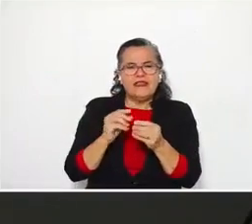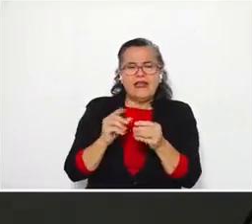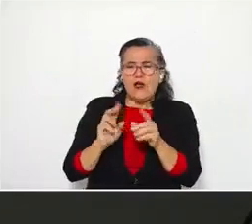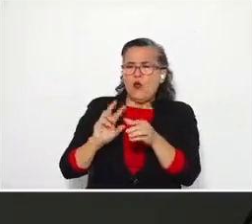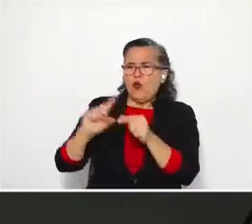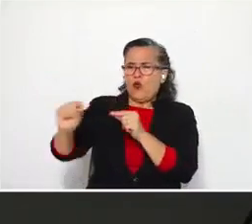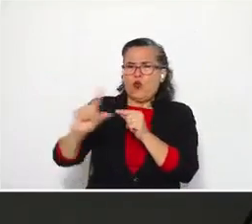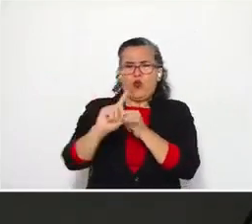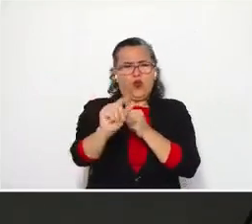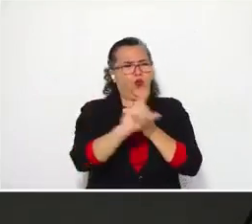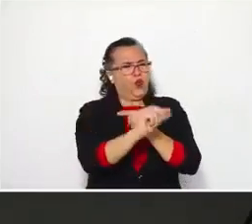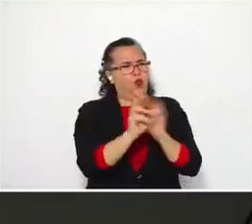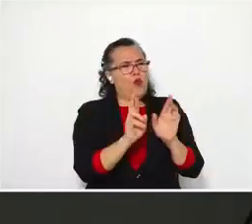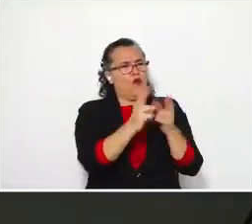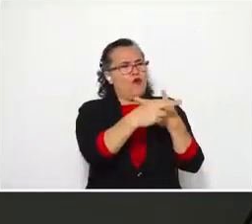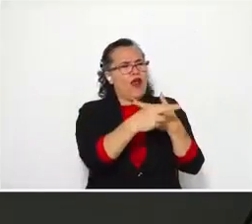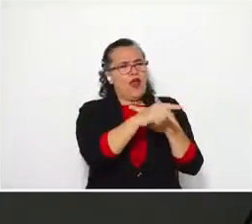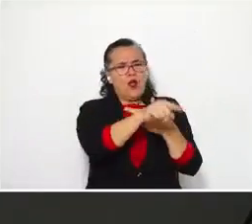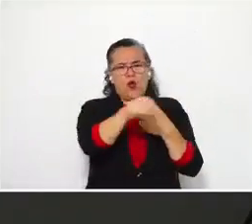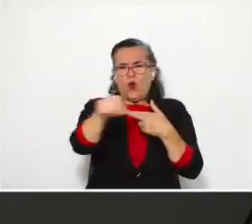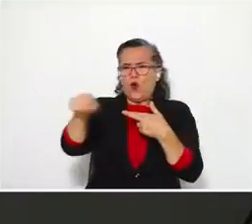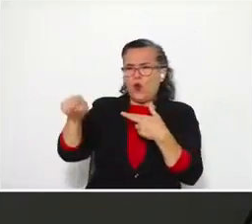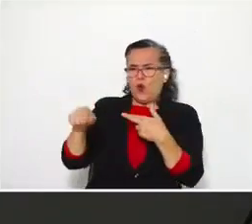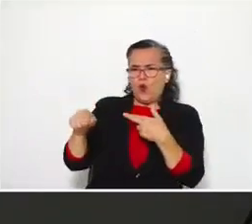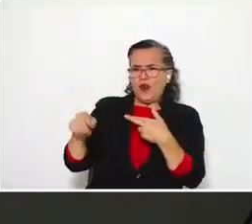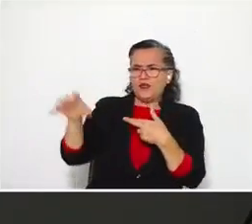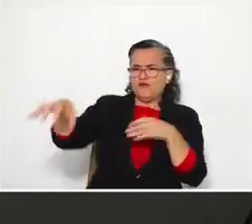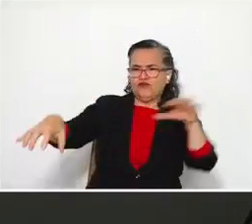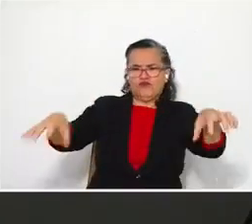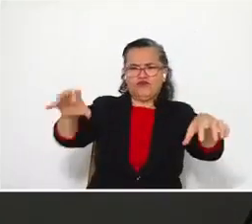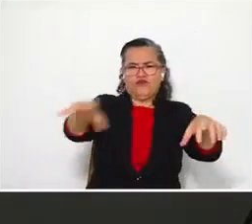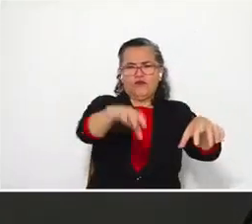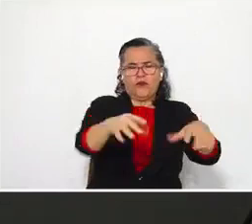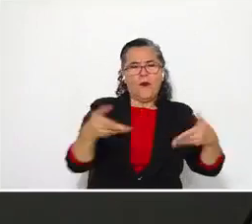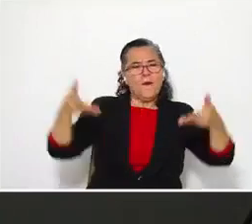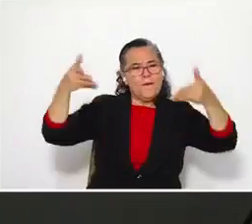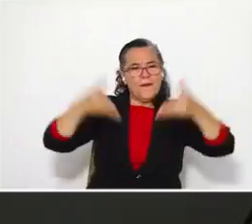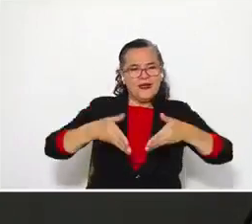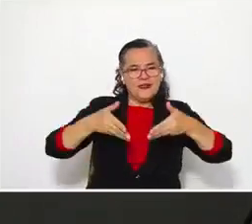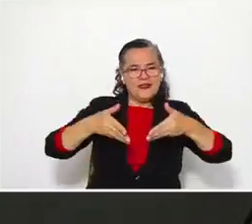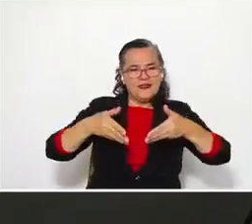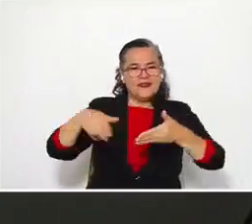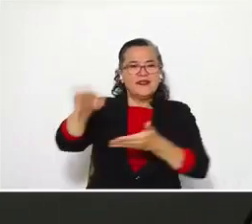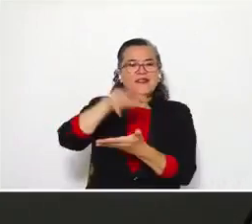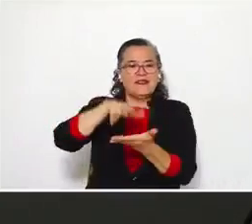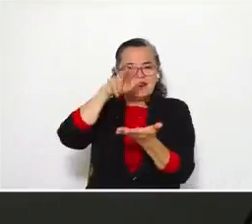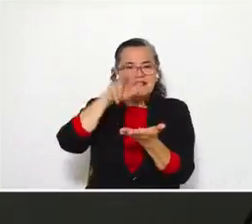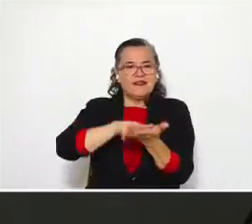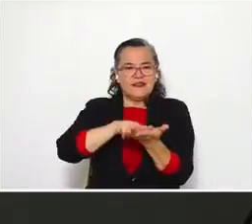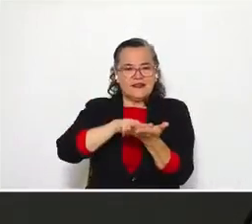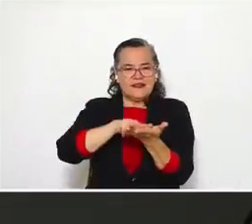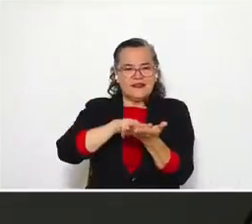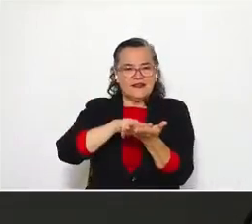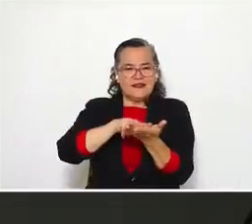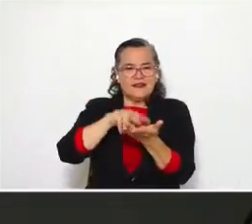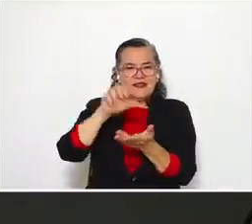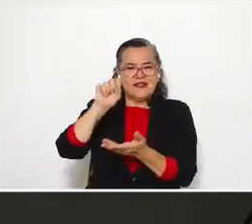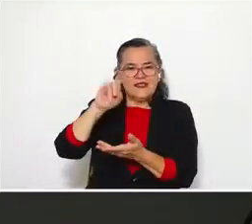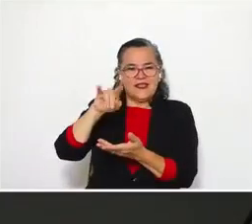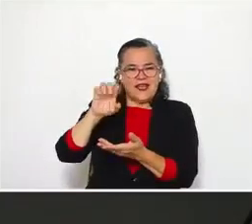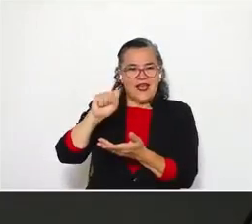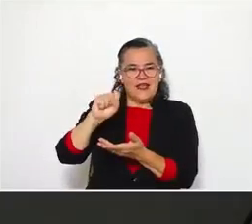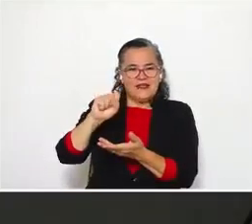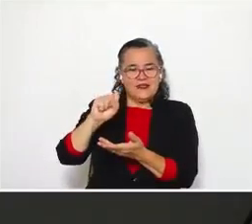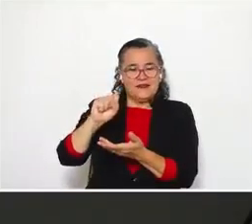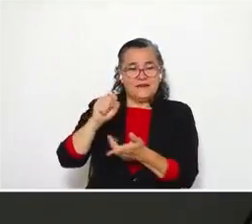donde el SINAES tiene presencia. Eso para nosotros también es fundamental. En este momento